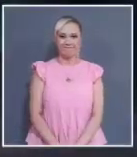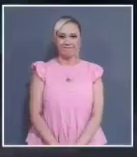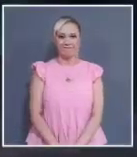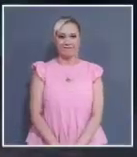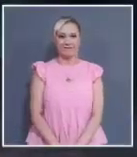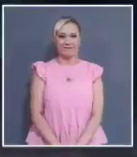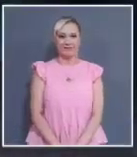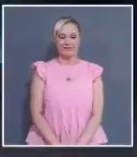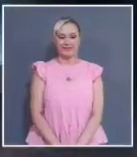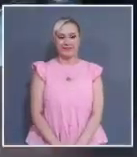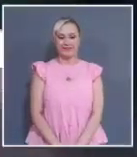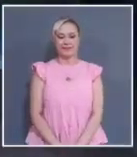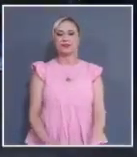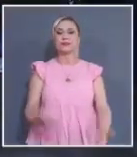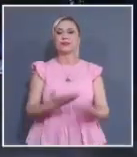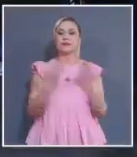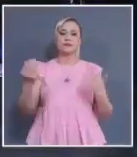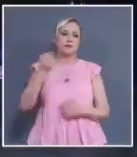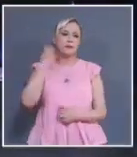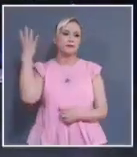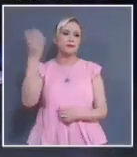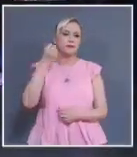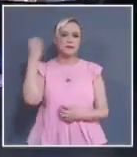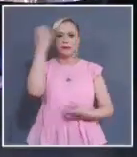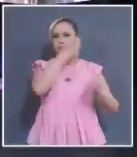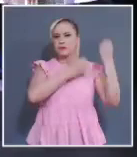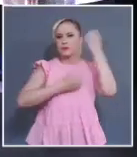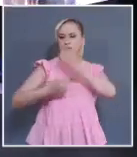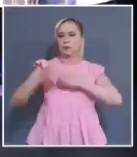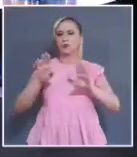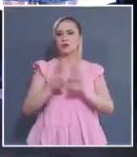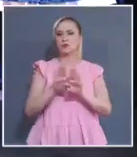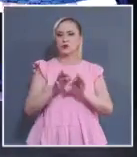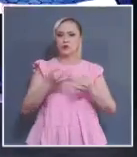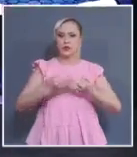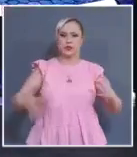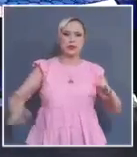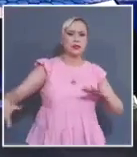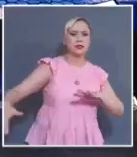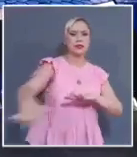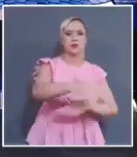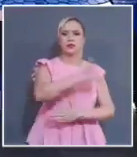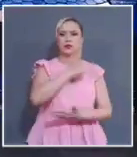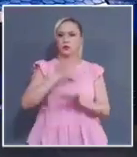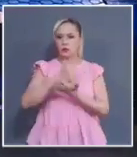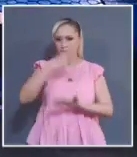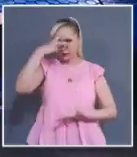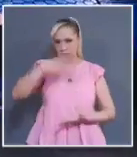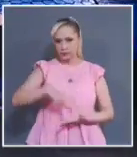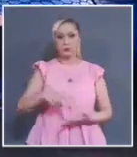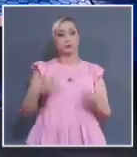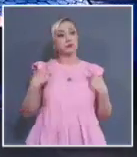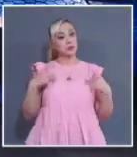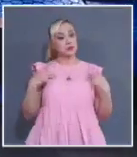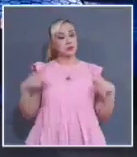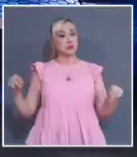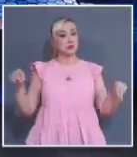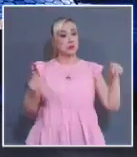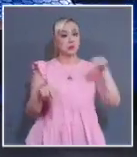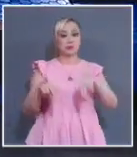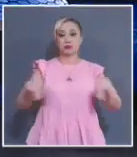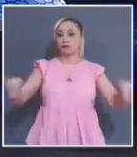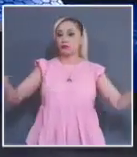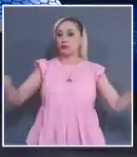Y durante un foro en el que se analizó el programa territorial de la capital del país, las personas que participaron advirtieron que a nivel nacional la